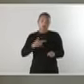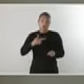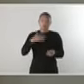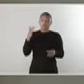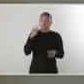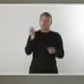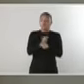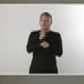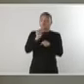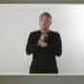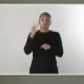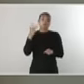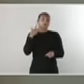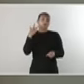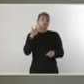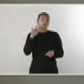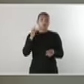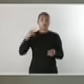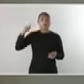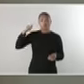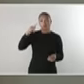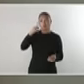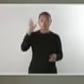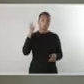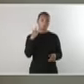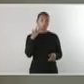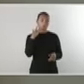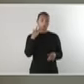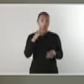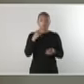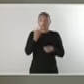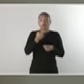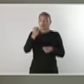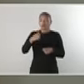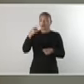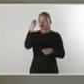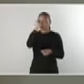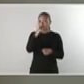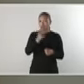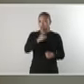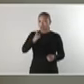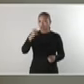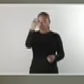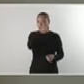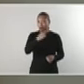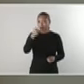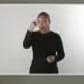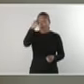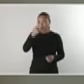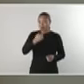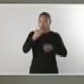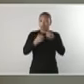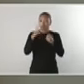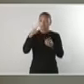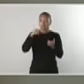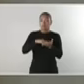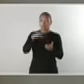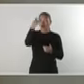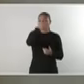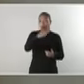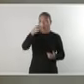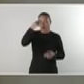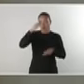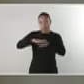en aviones privados cuyo costo por hora es de dos mil dólares en adelante por eso les digo